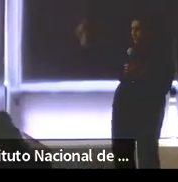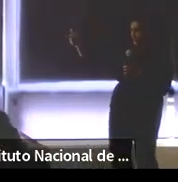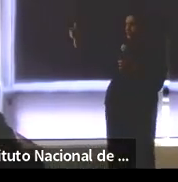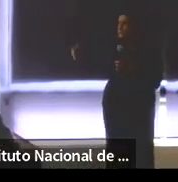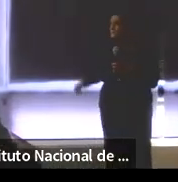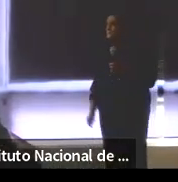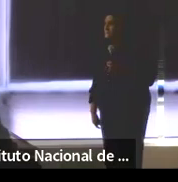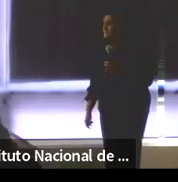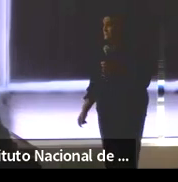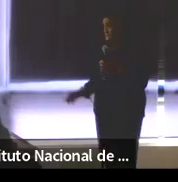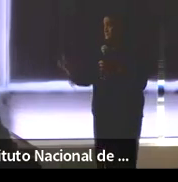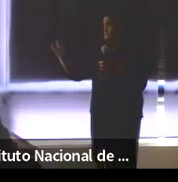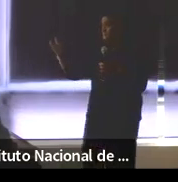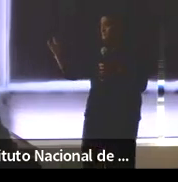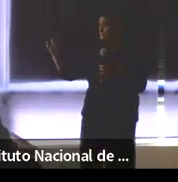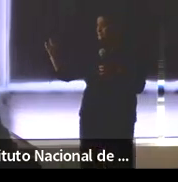eso lo afecto